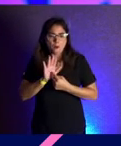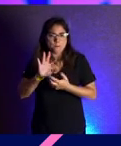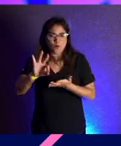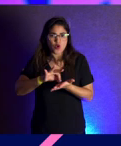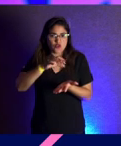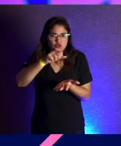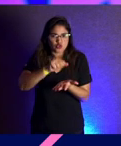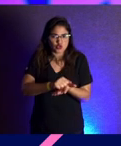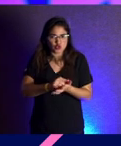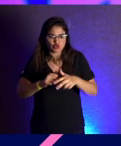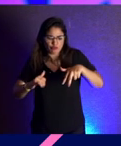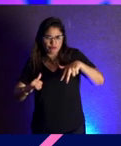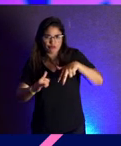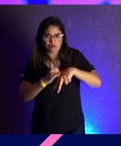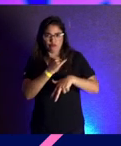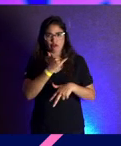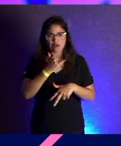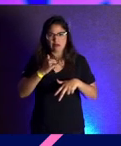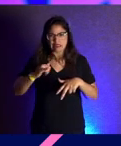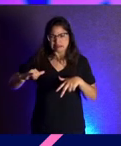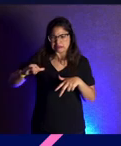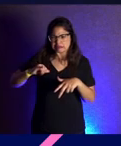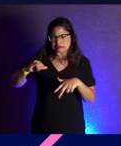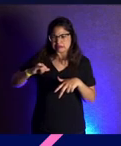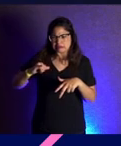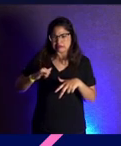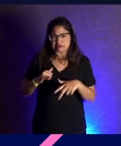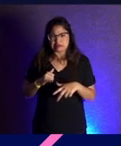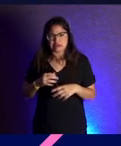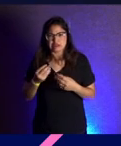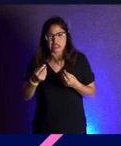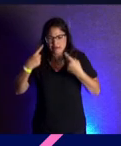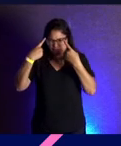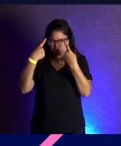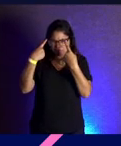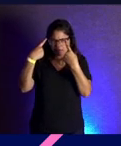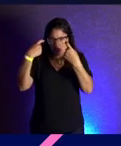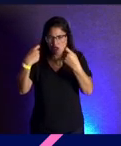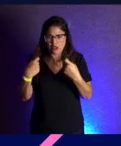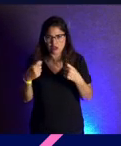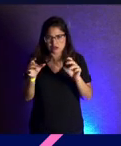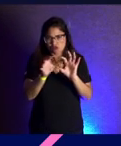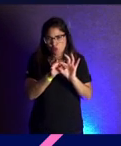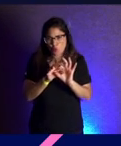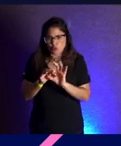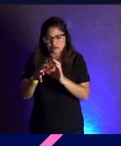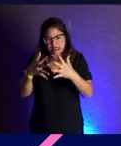en el contexto de la violencia. Que no estábamos hablando de solo